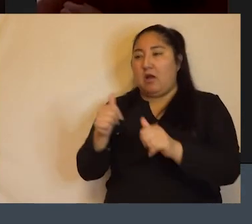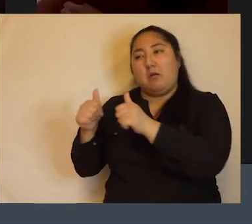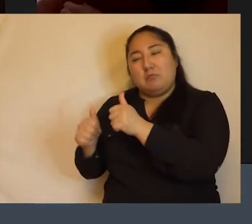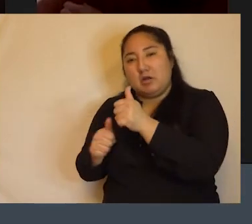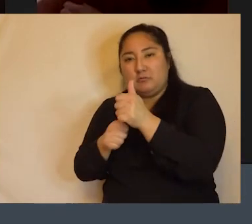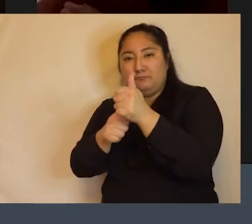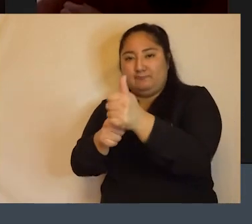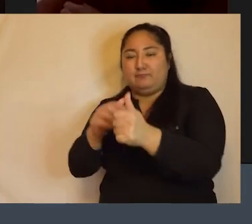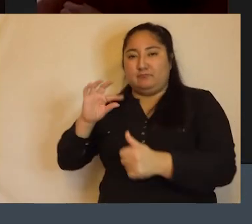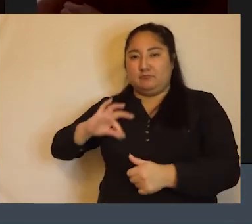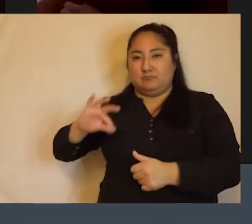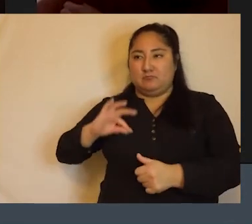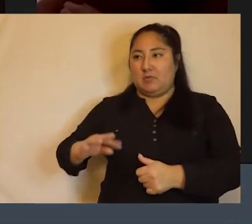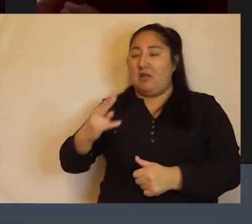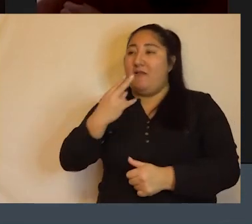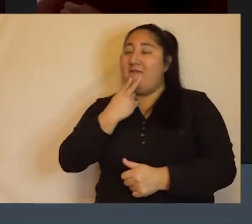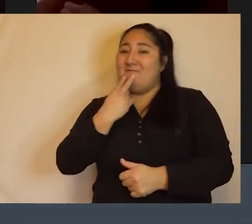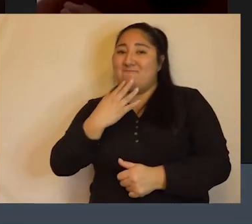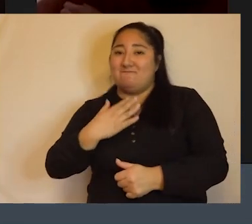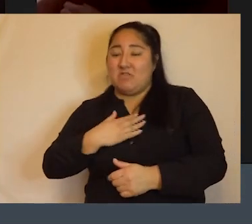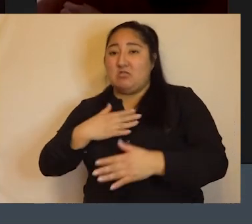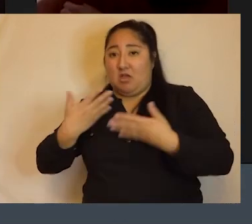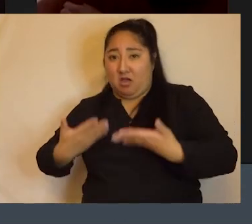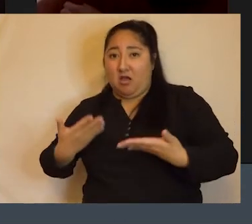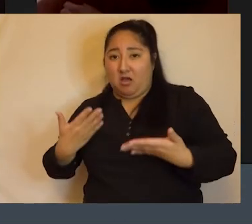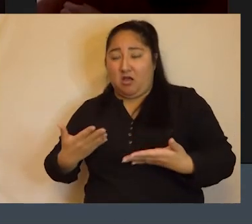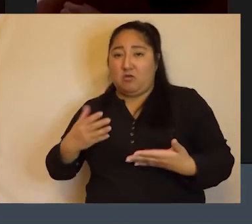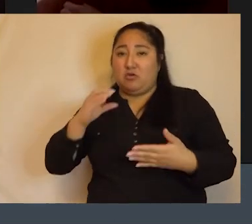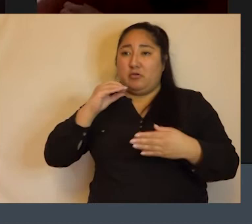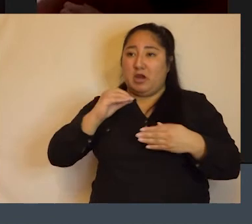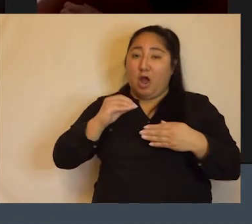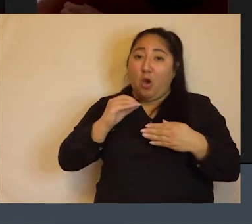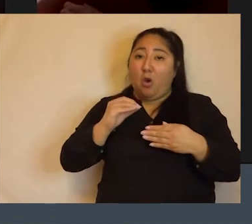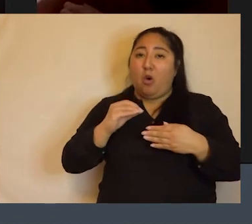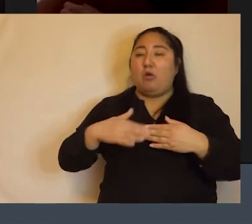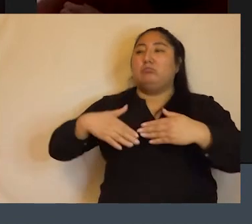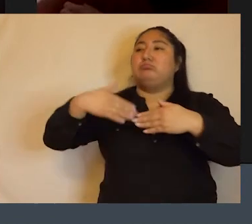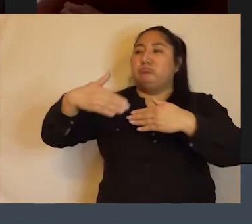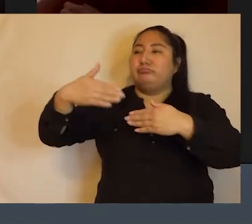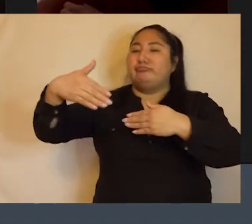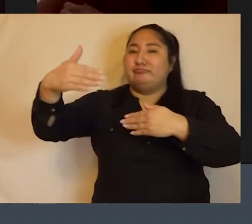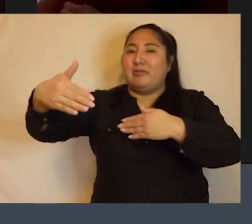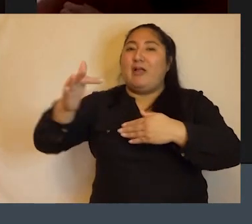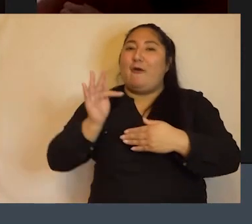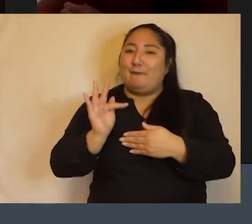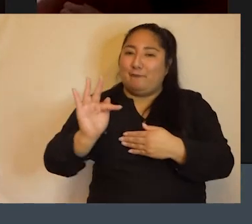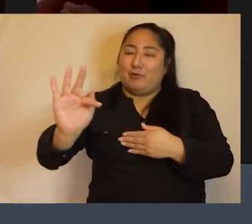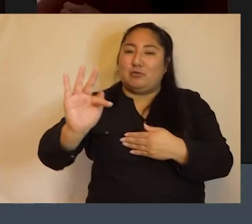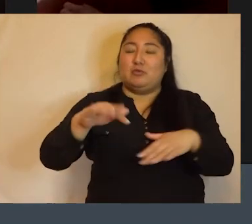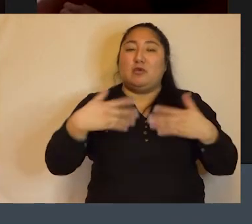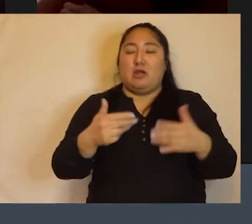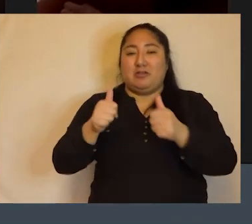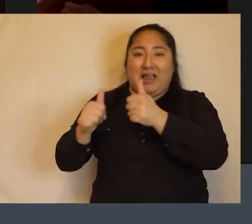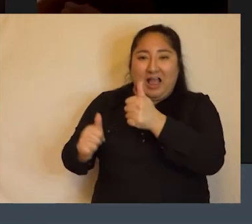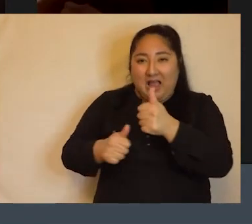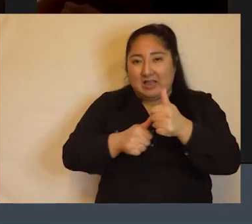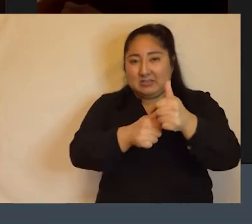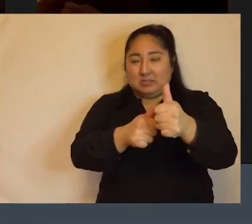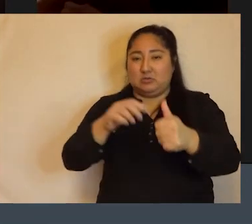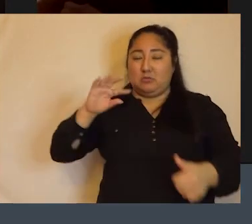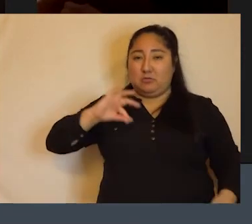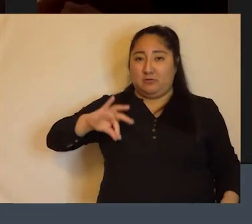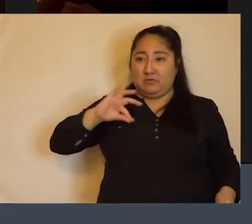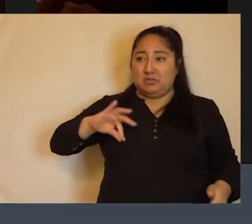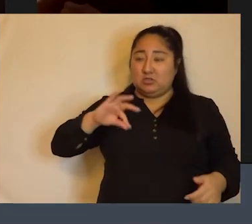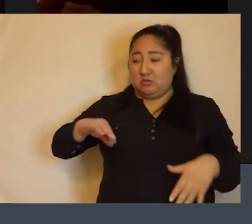asesoría previsional. Una es en vida activa y la otra es en vida pasiva, o en realidad camino a la vida pasiva. El asesor